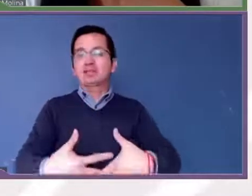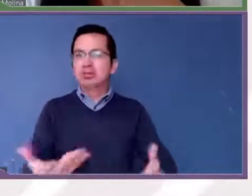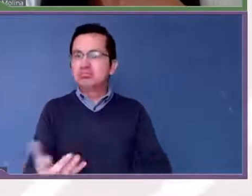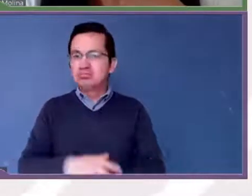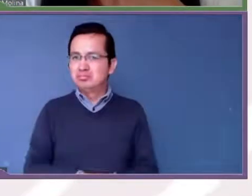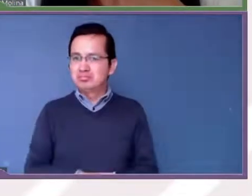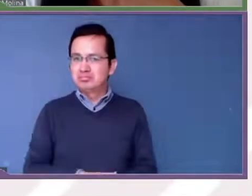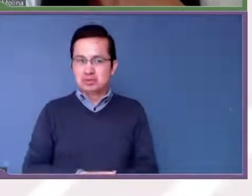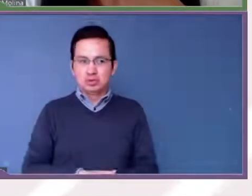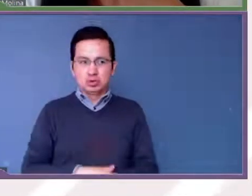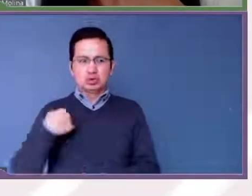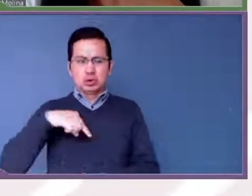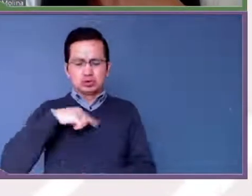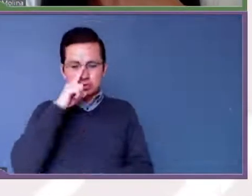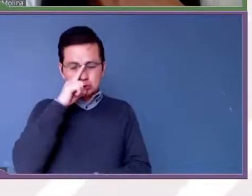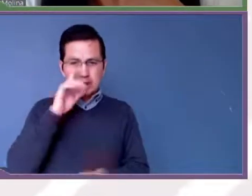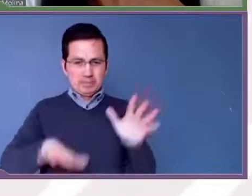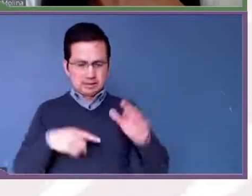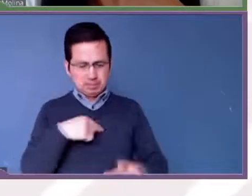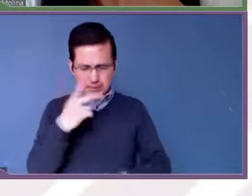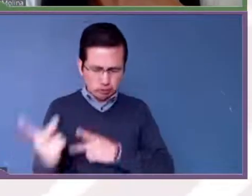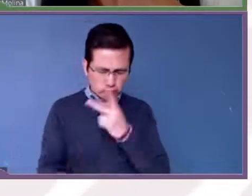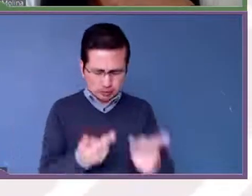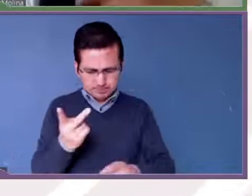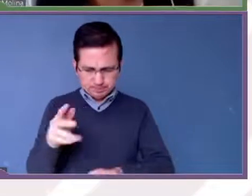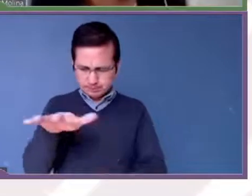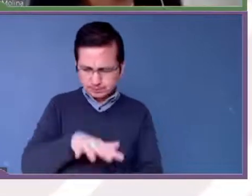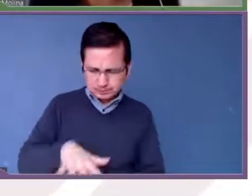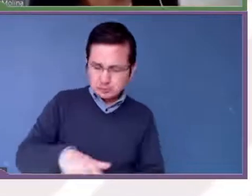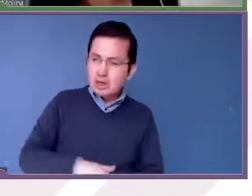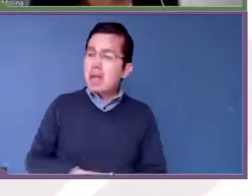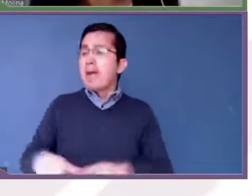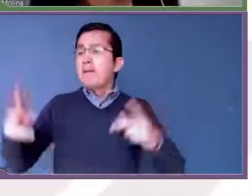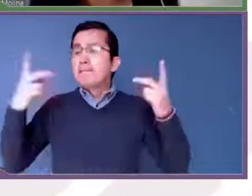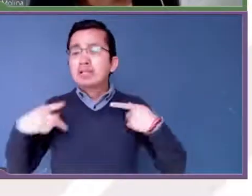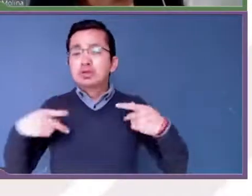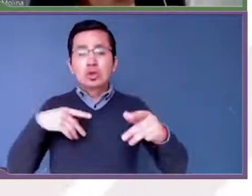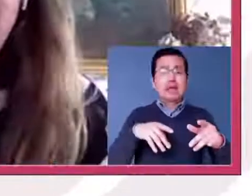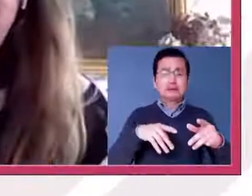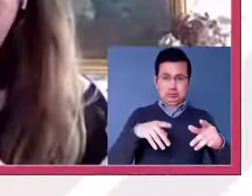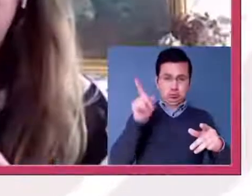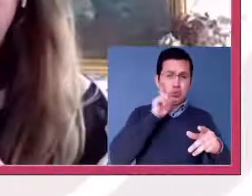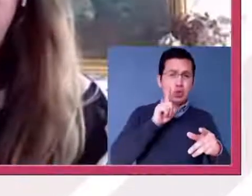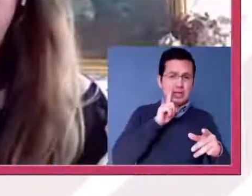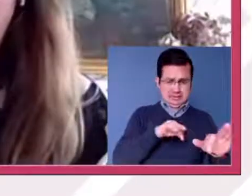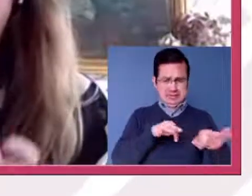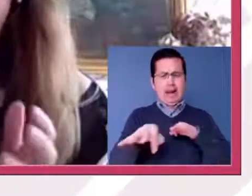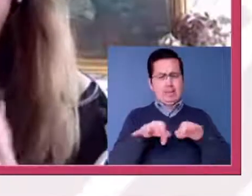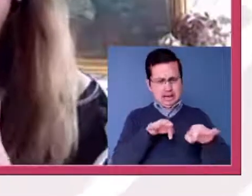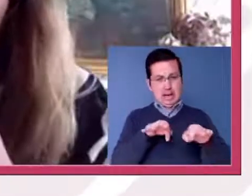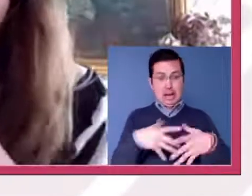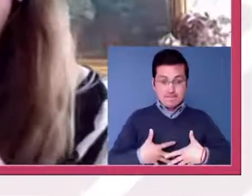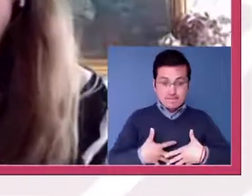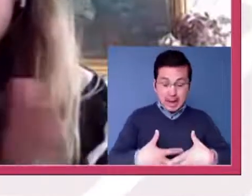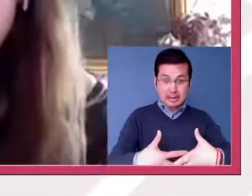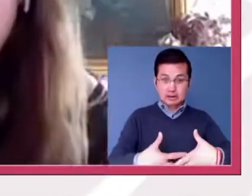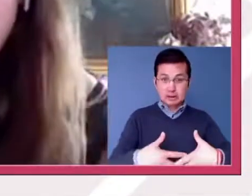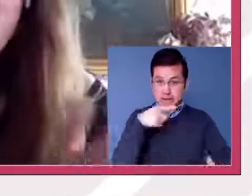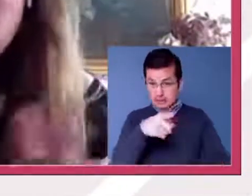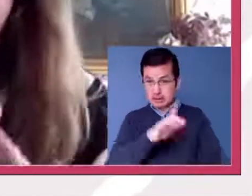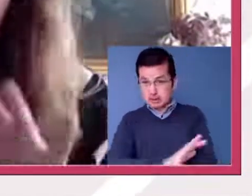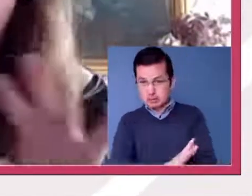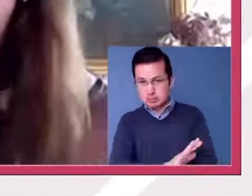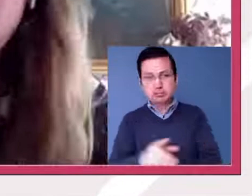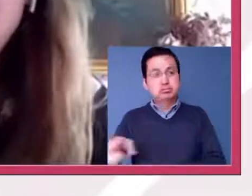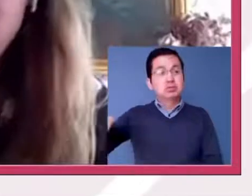que las empleadas embarazadas son discriminadas, nos contestan la mitad de las